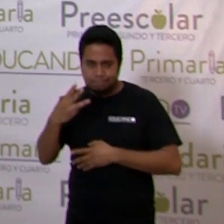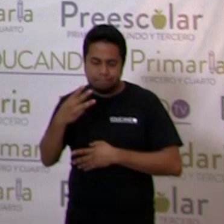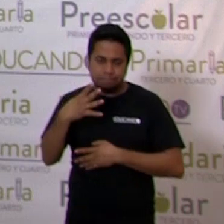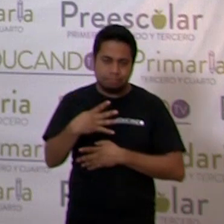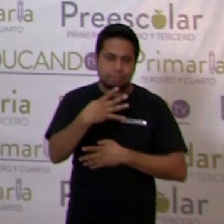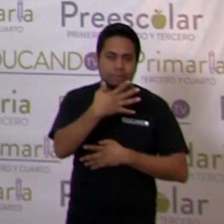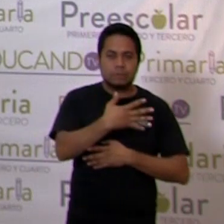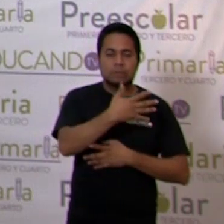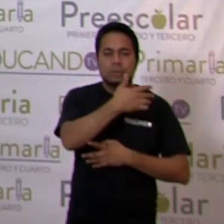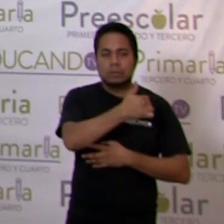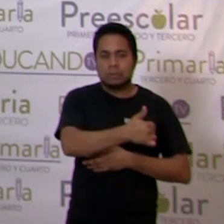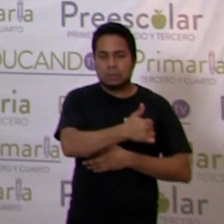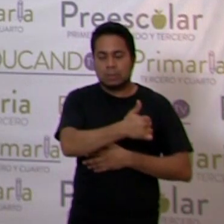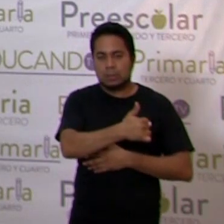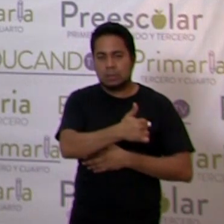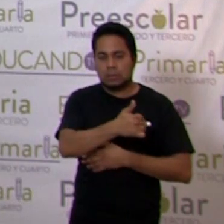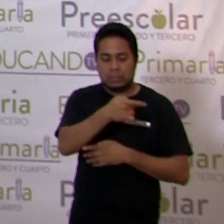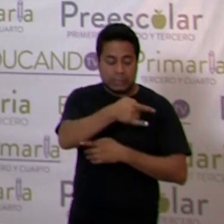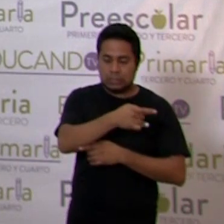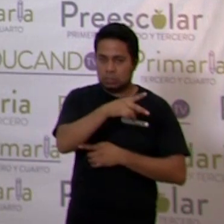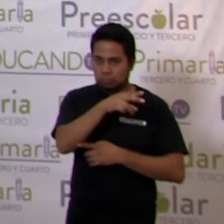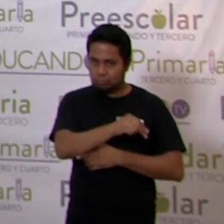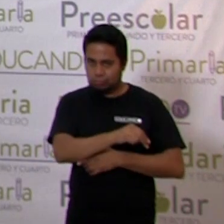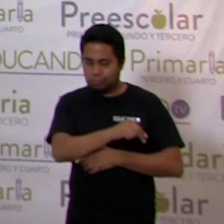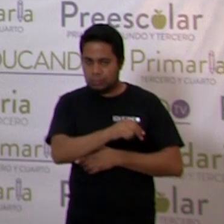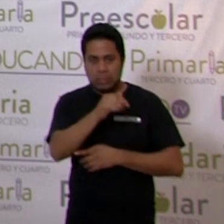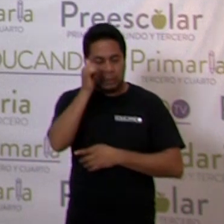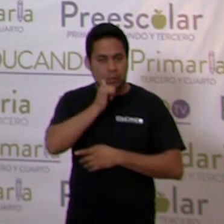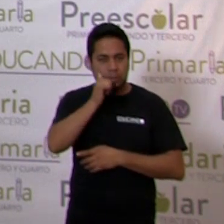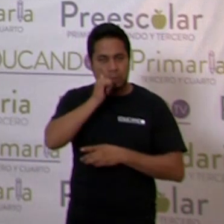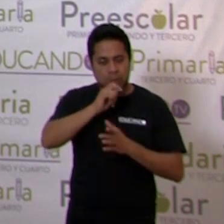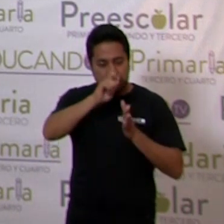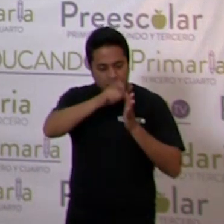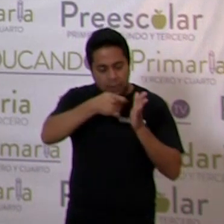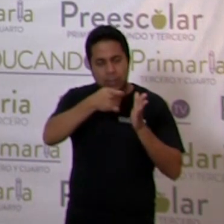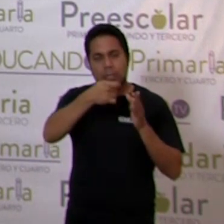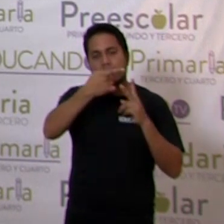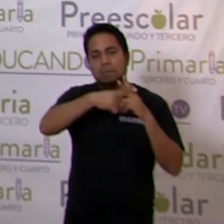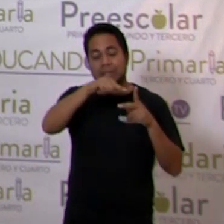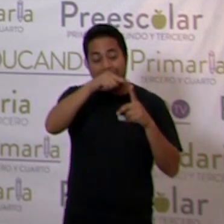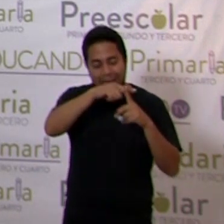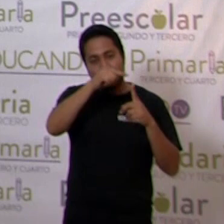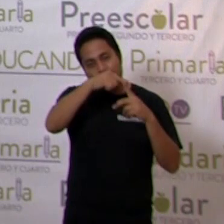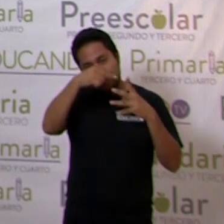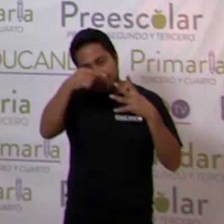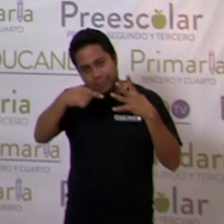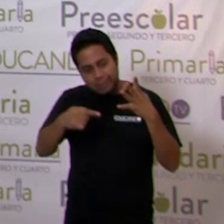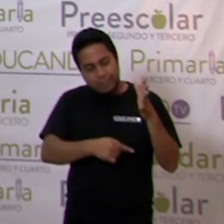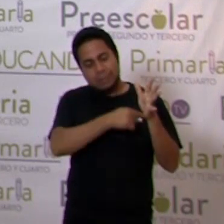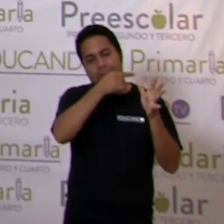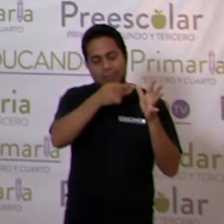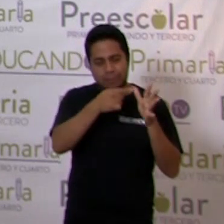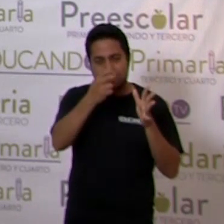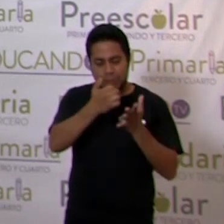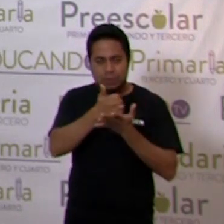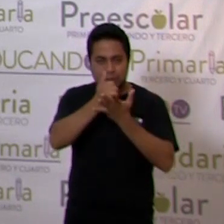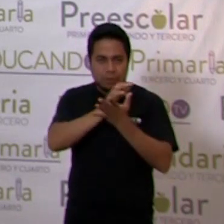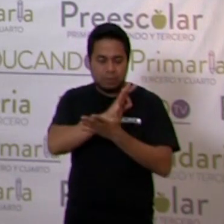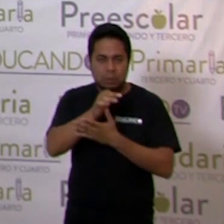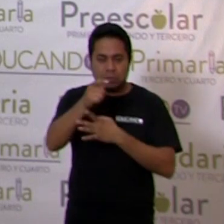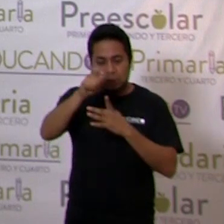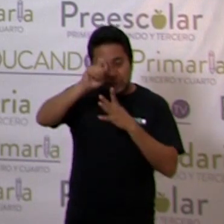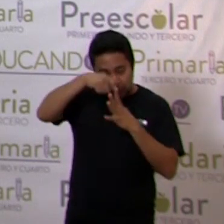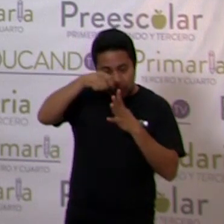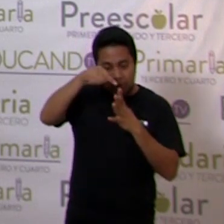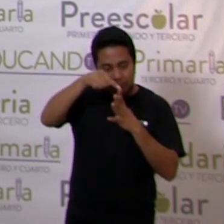4 5 6 y ya no cuentas este Siempre vas a ir marcando donde empiezas eso no te había dicho y por ejemplo tú marcas